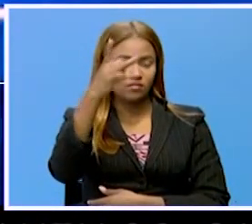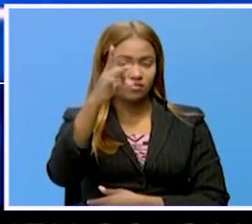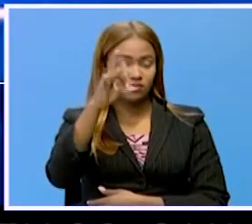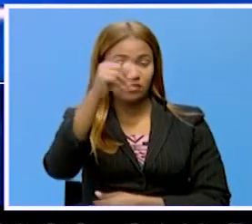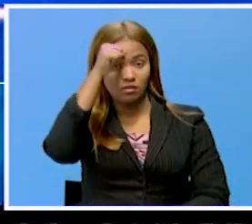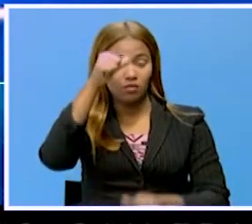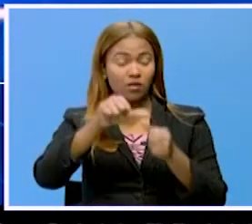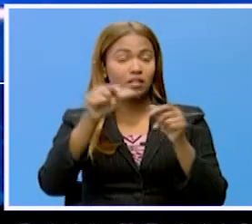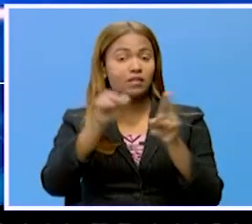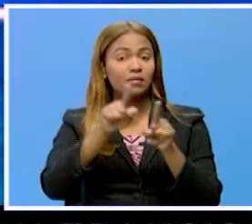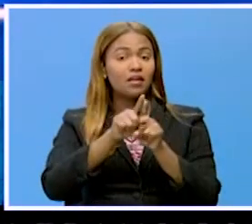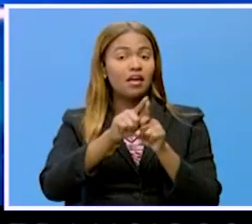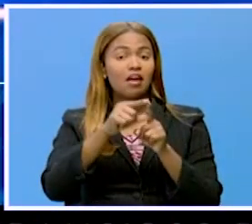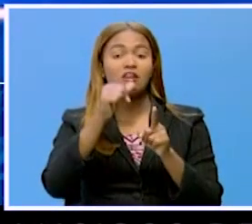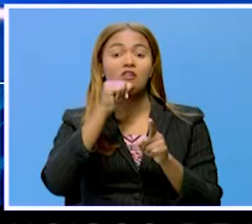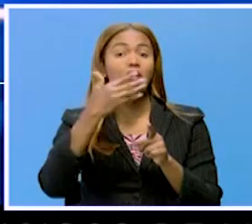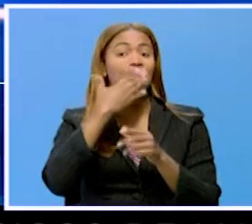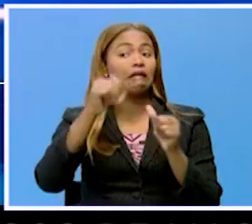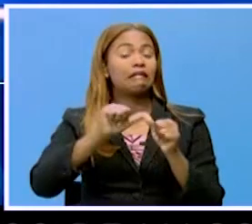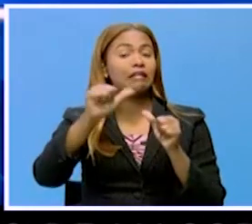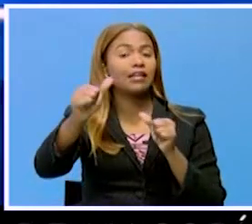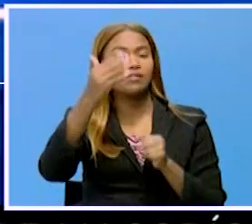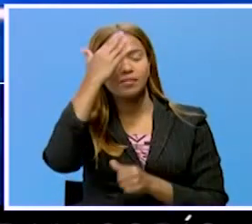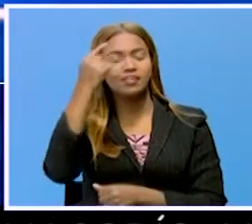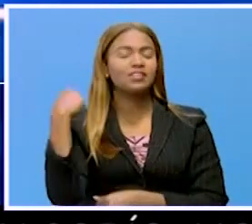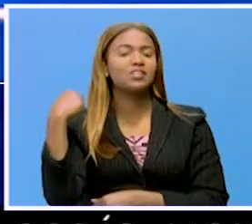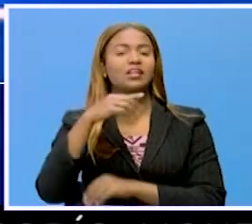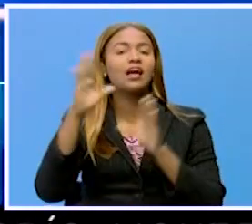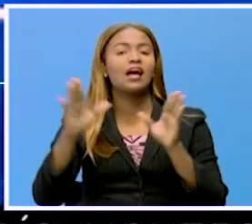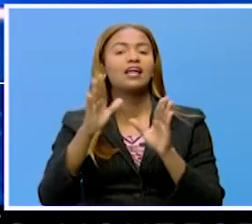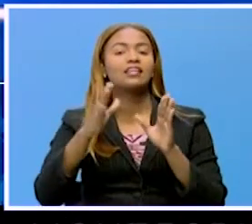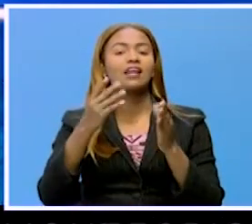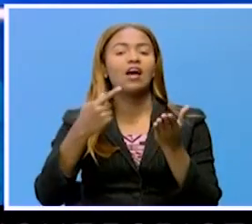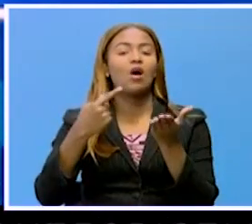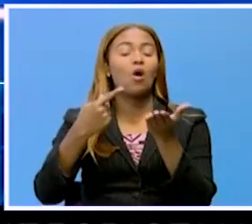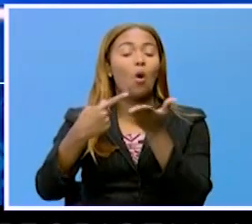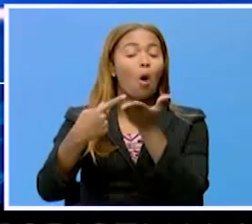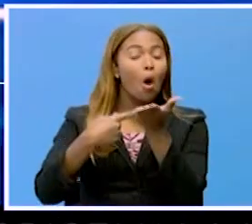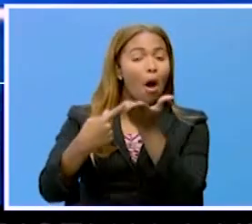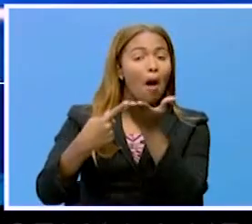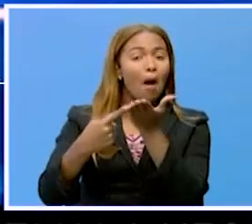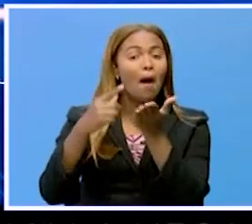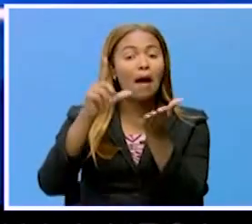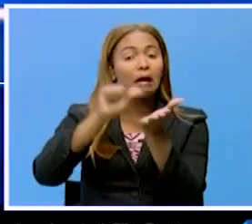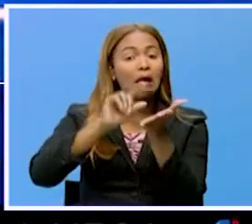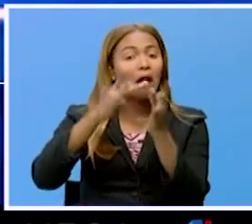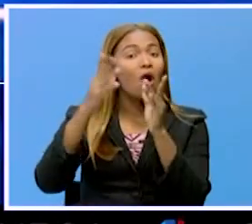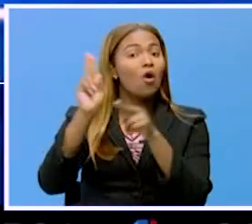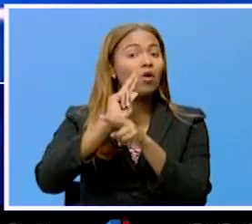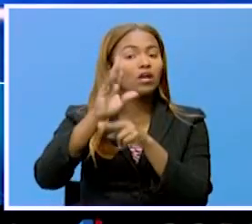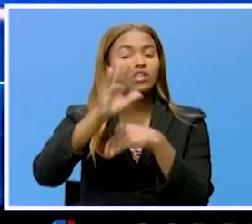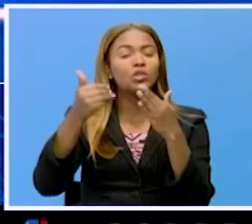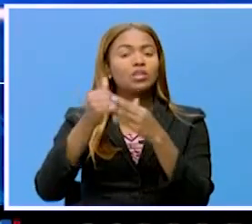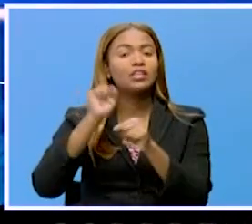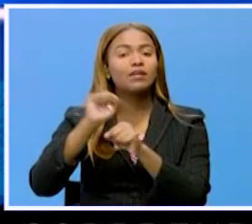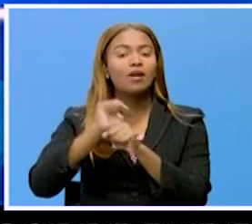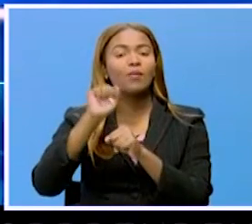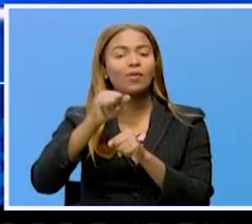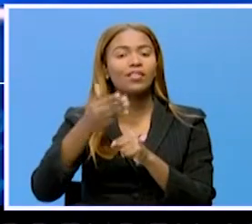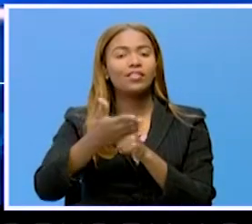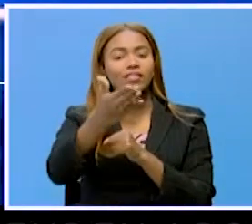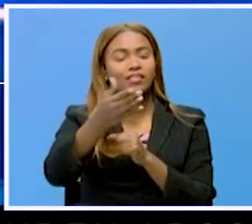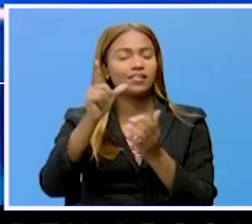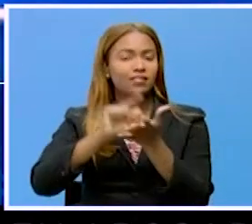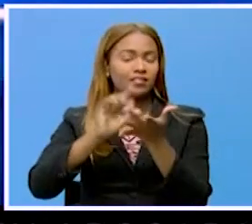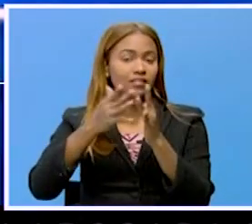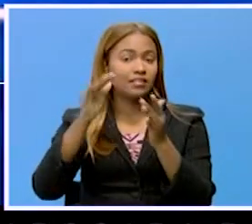809-224-8018. Recordándote que no hay distancia, porque nosotros hacemos consulta virtual y todo el trabajo lo hacemos por ti de manera